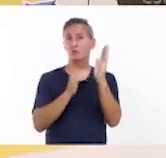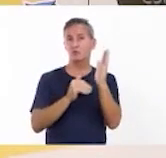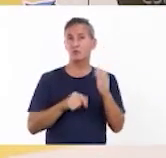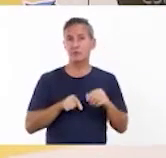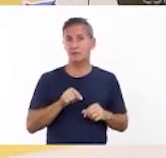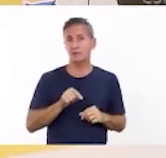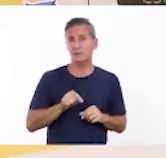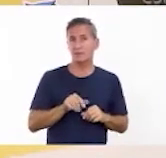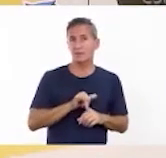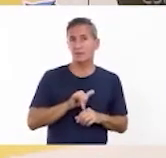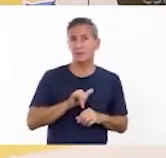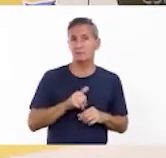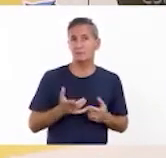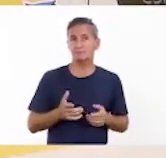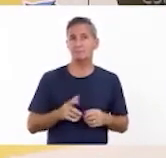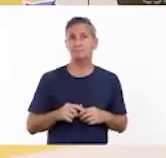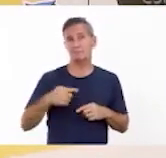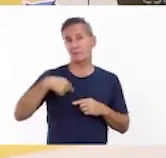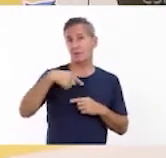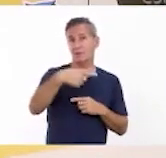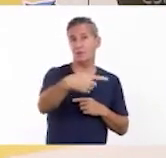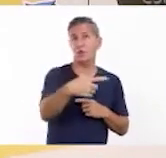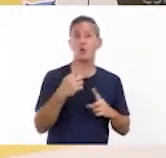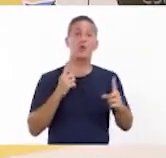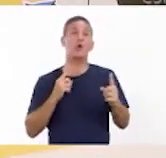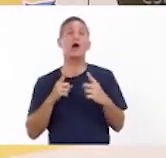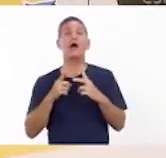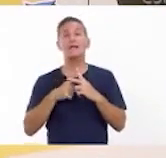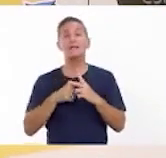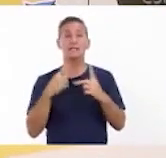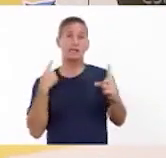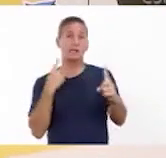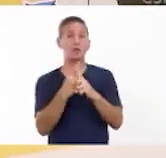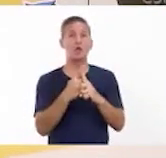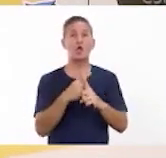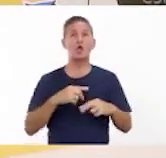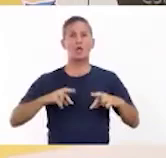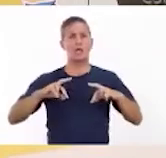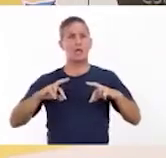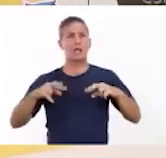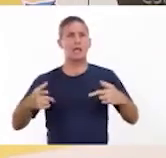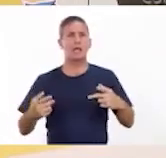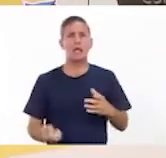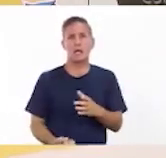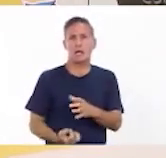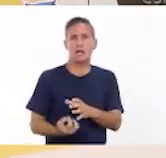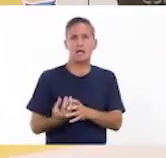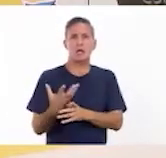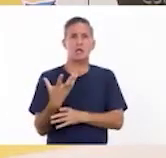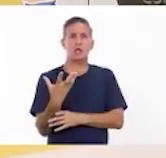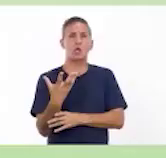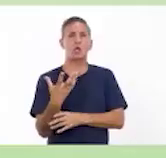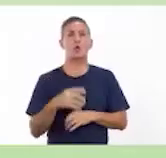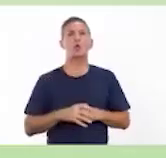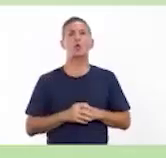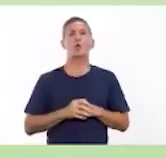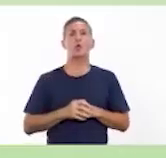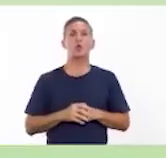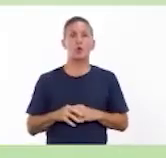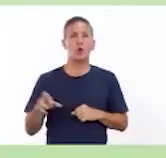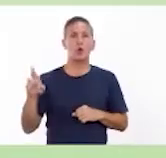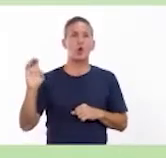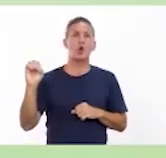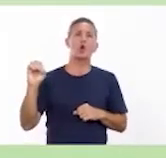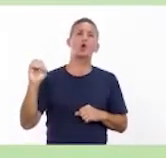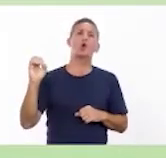En el segundo semestre, que también es regular y por encuentro, está el Renacimiento, William